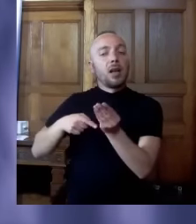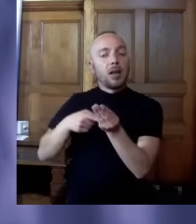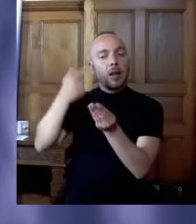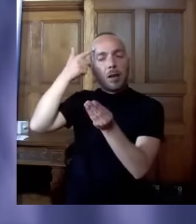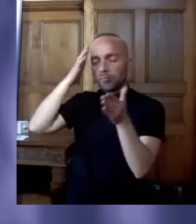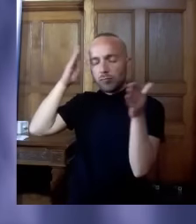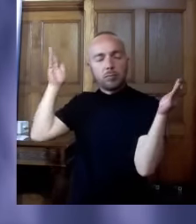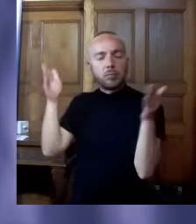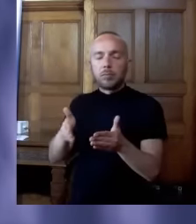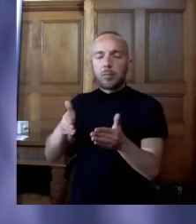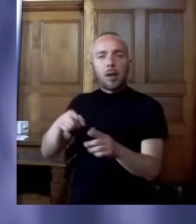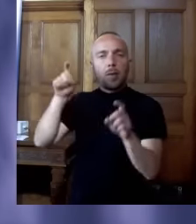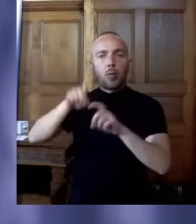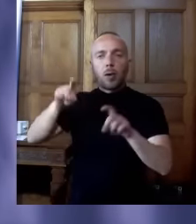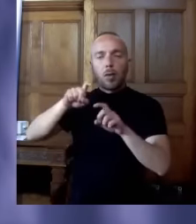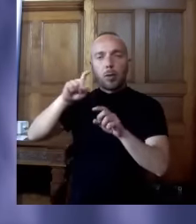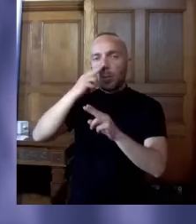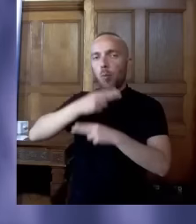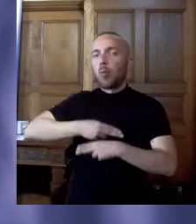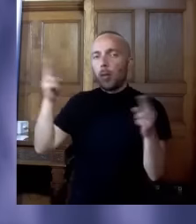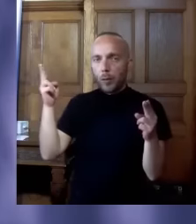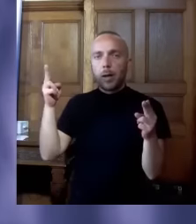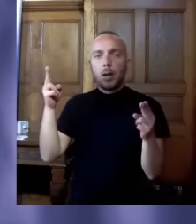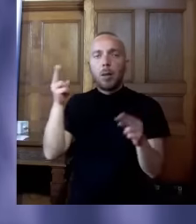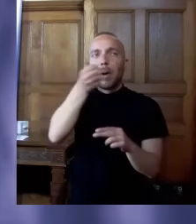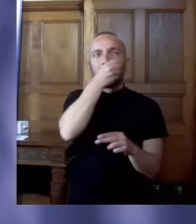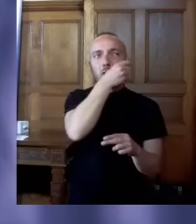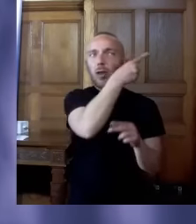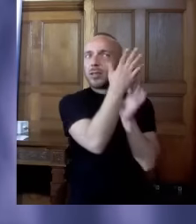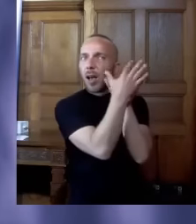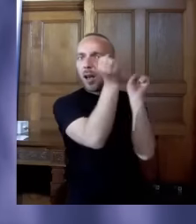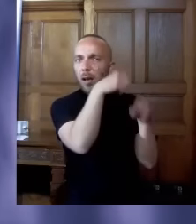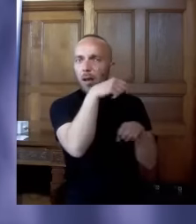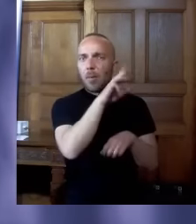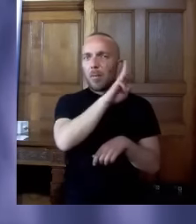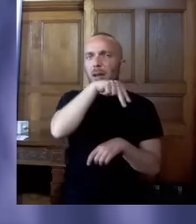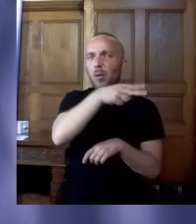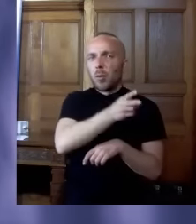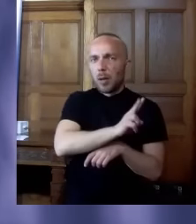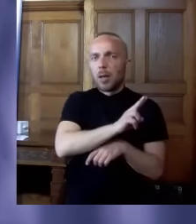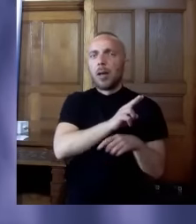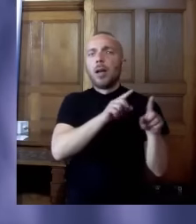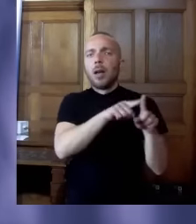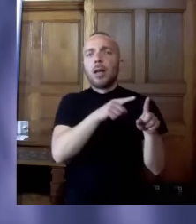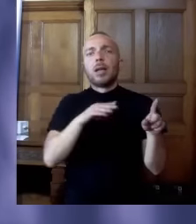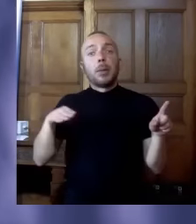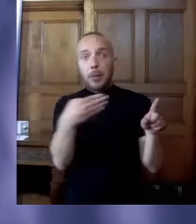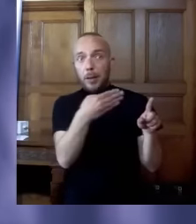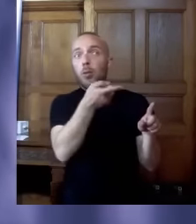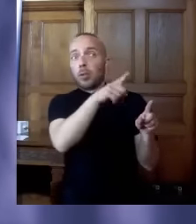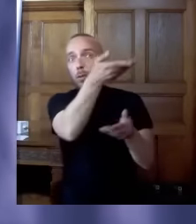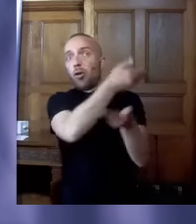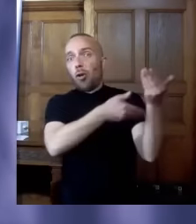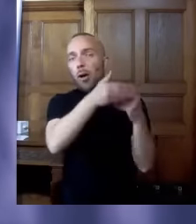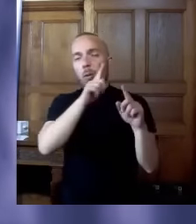centro la educación pública el partido socialista sido cómplice con el partido nacionalista Vasco y eh bildu que ha sido colaborador necesario